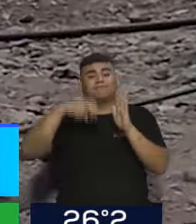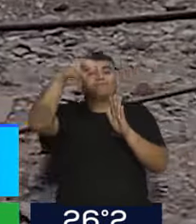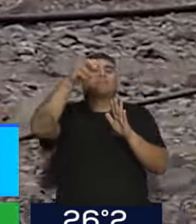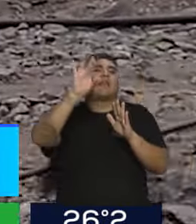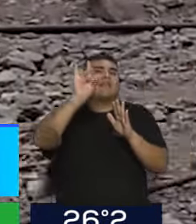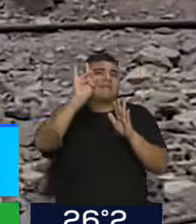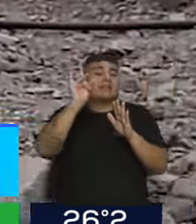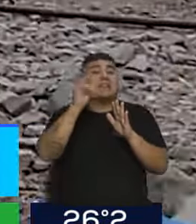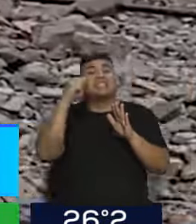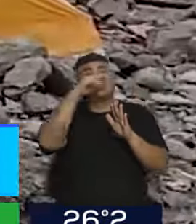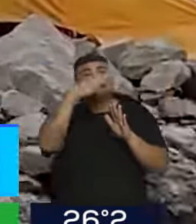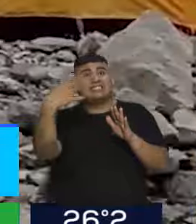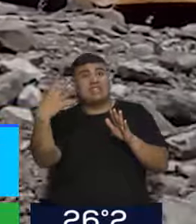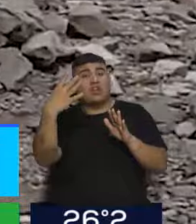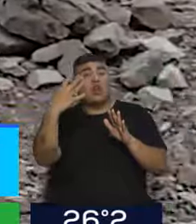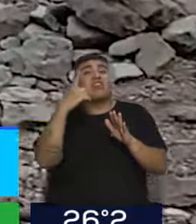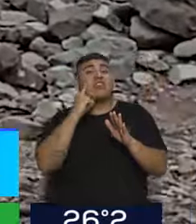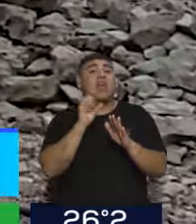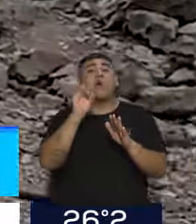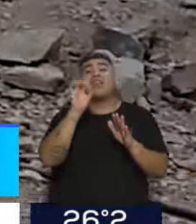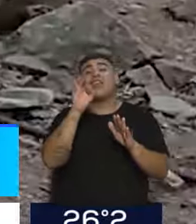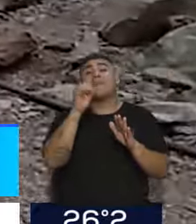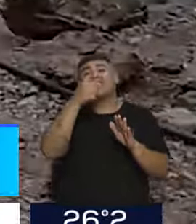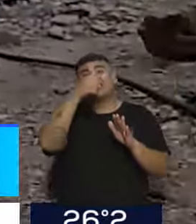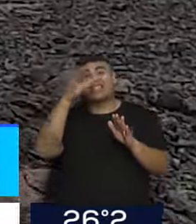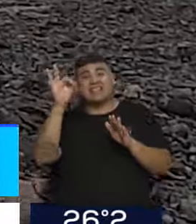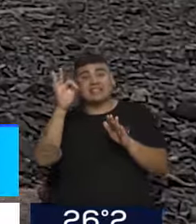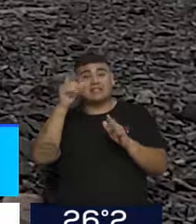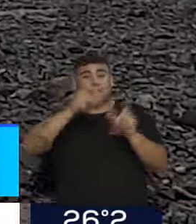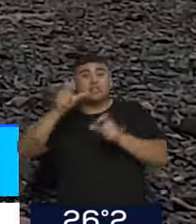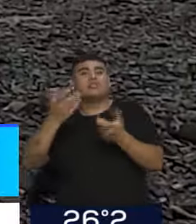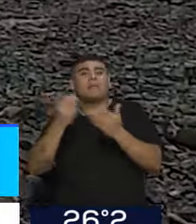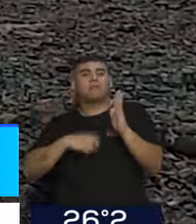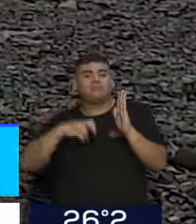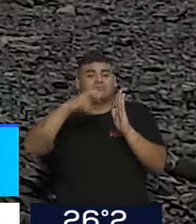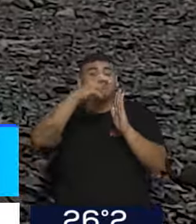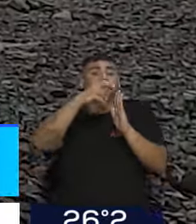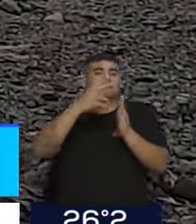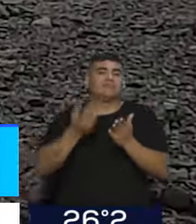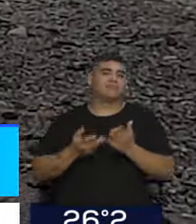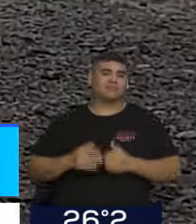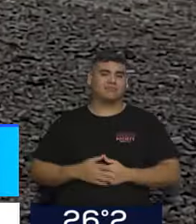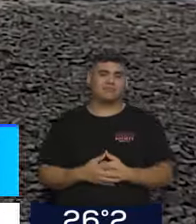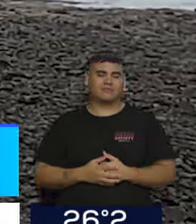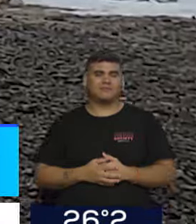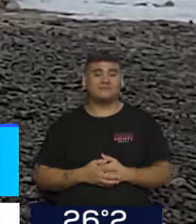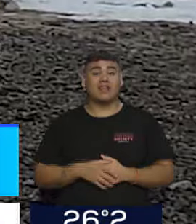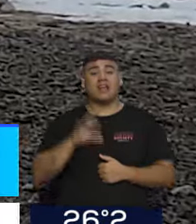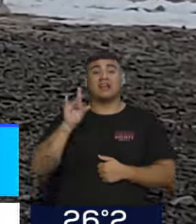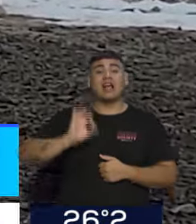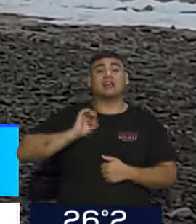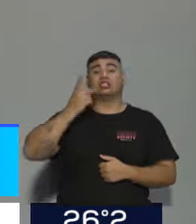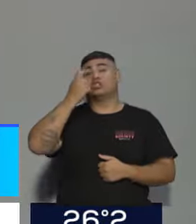días, lo lograron 60 personas, la mitad que el año pasado. El corte de los últimos datos que tenemos a diciembre